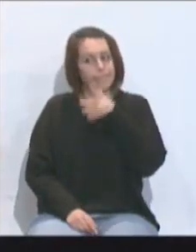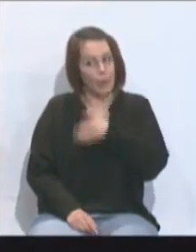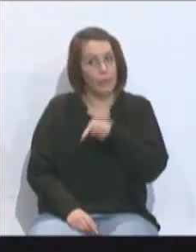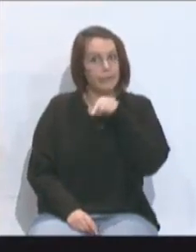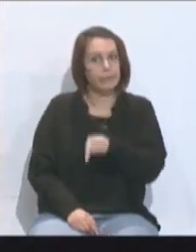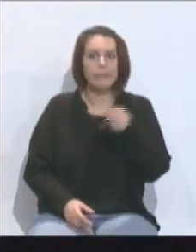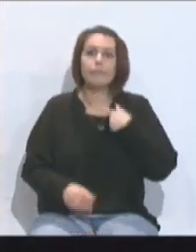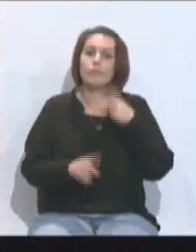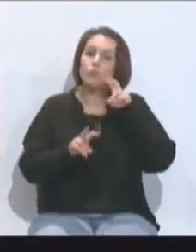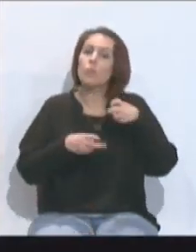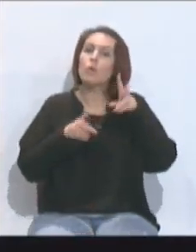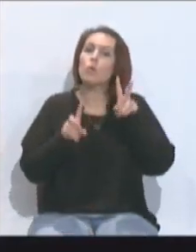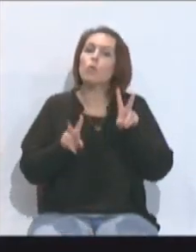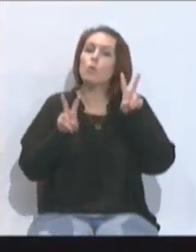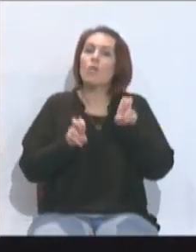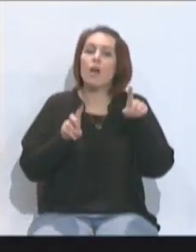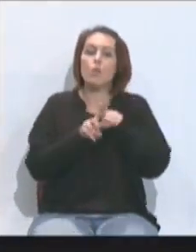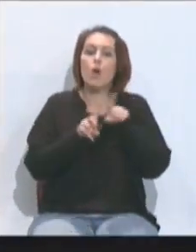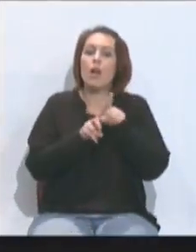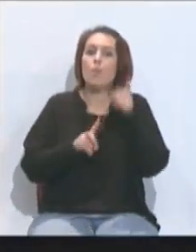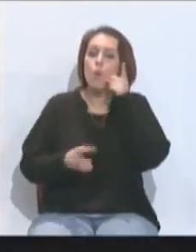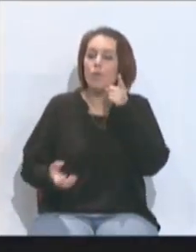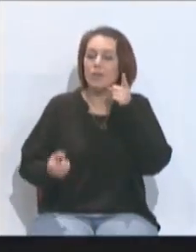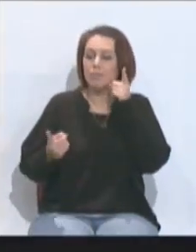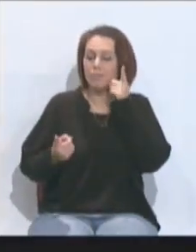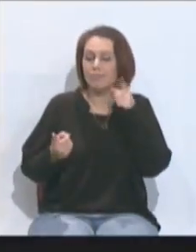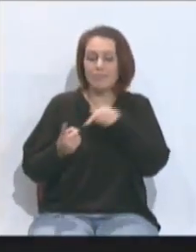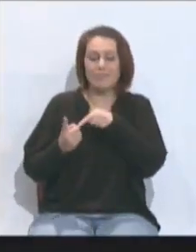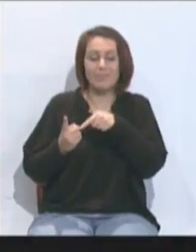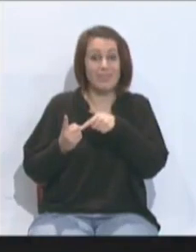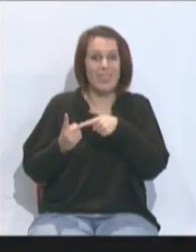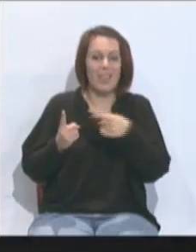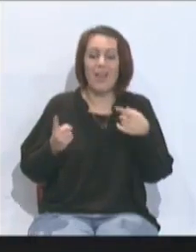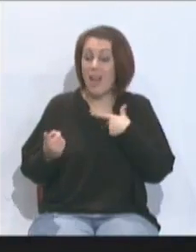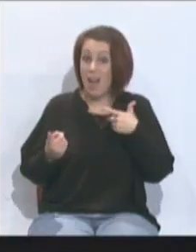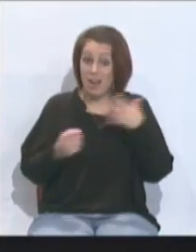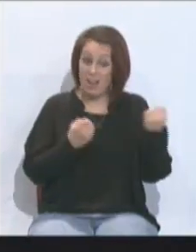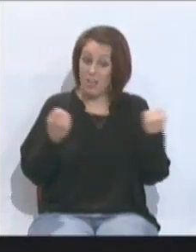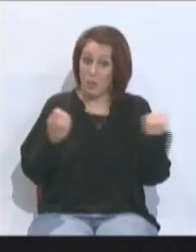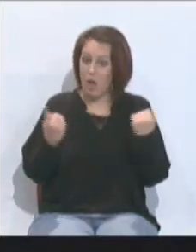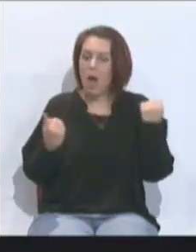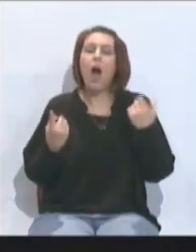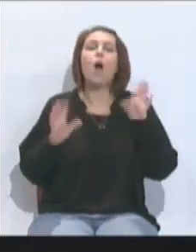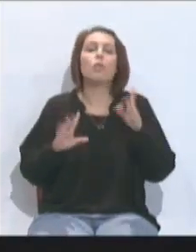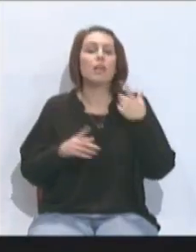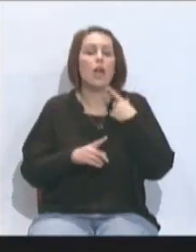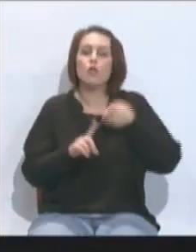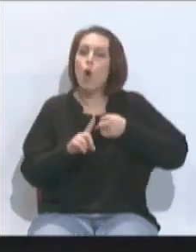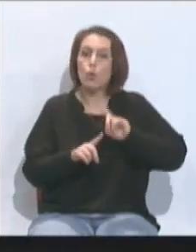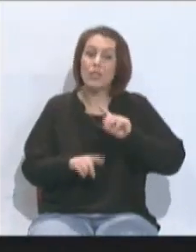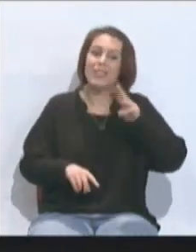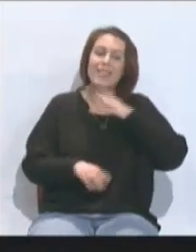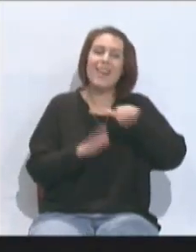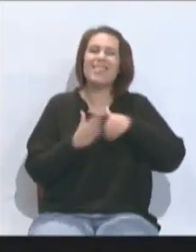reforma aumenta la detracción de puntos por llevar el teléfono en la mano mientras se conduce, aunque no se esté utilizando, pasando de 3 a